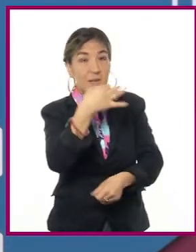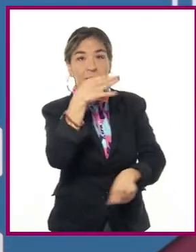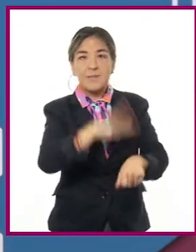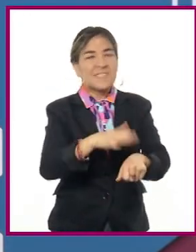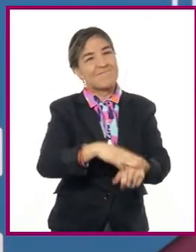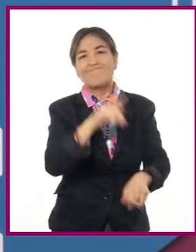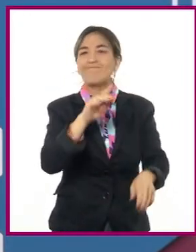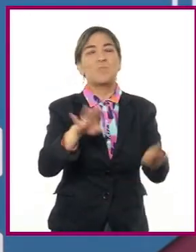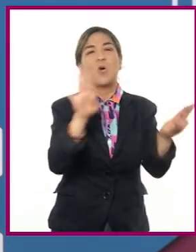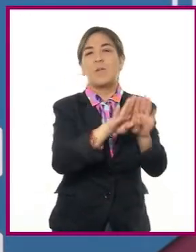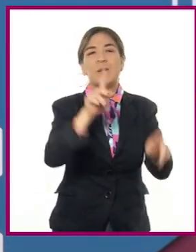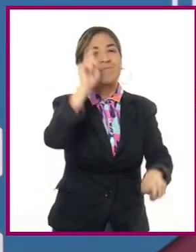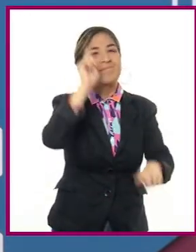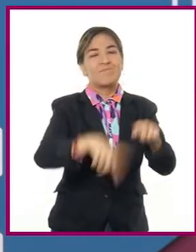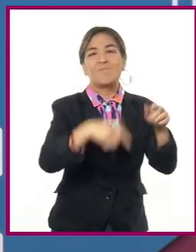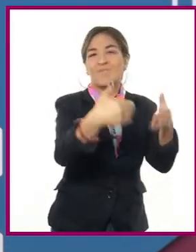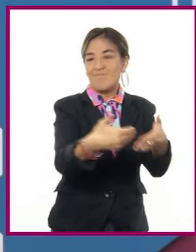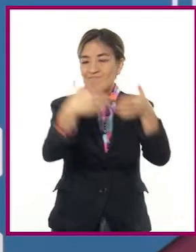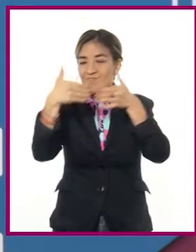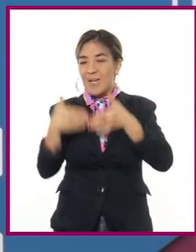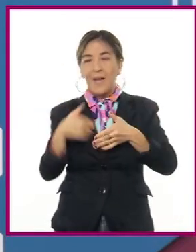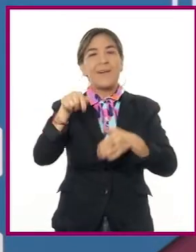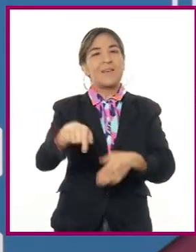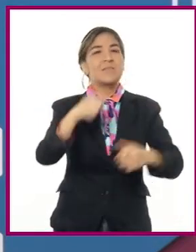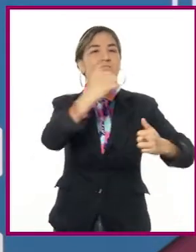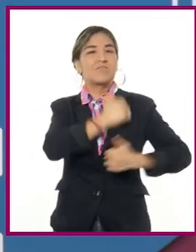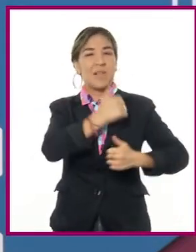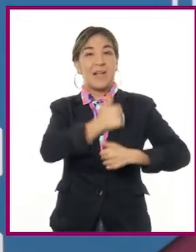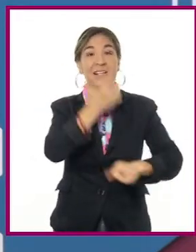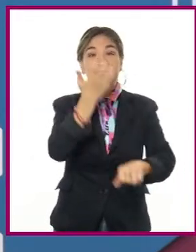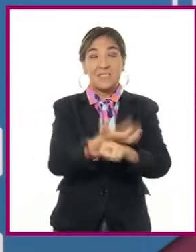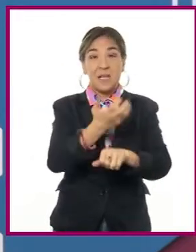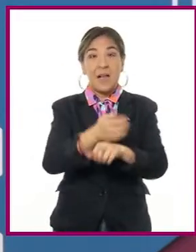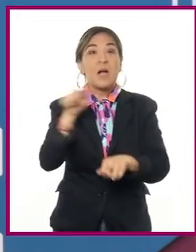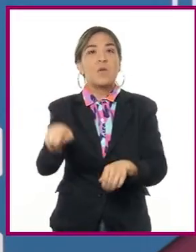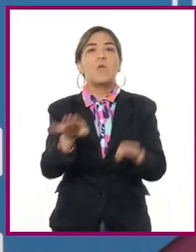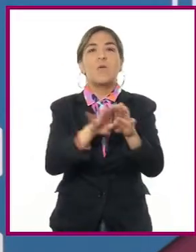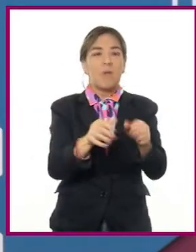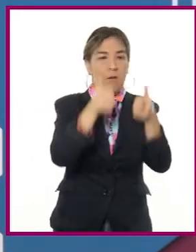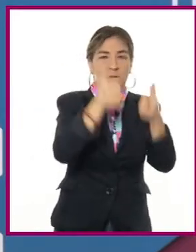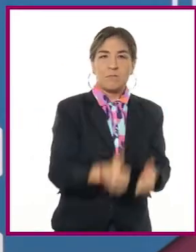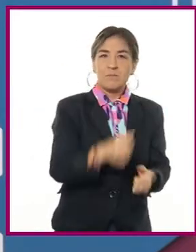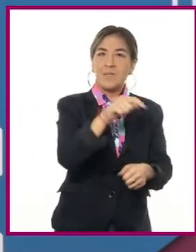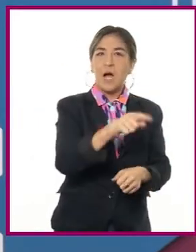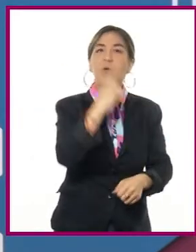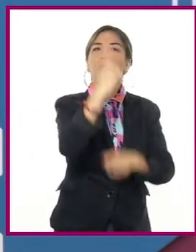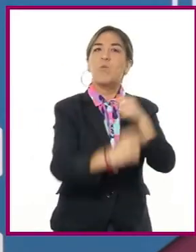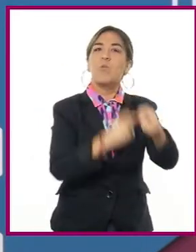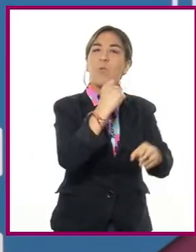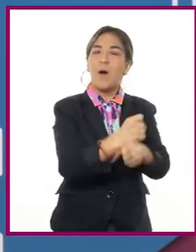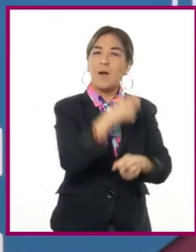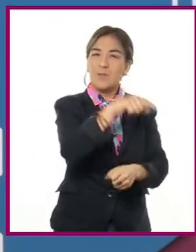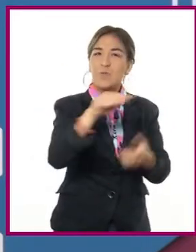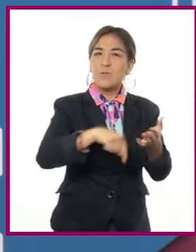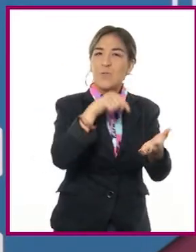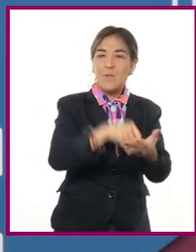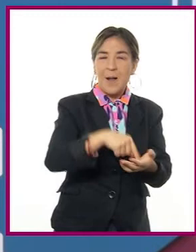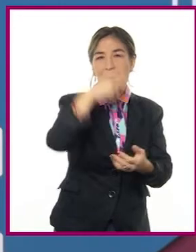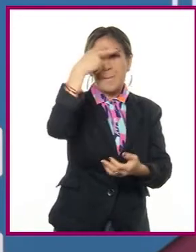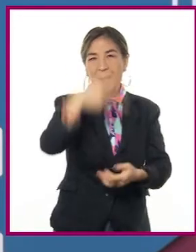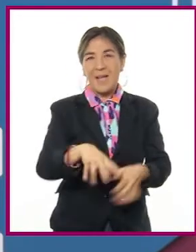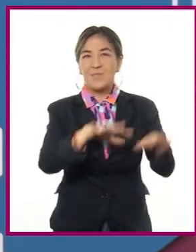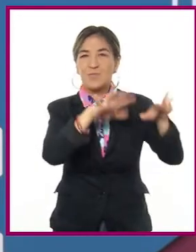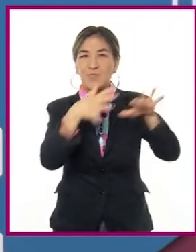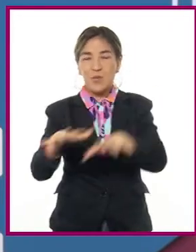tropas estadounidenses, que llevaban casi un año en el Golfo de México. Pero, a cambio, presionó al gobierno